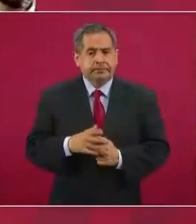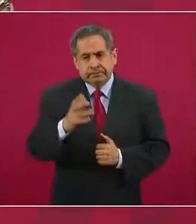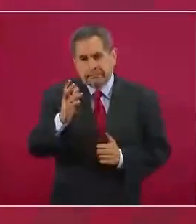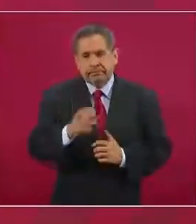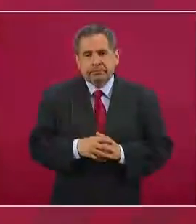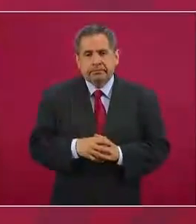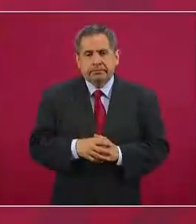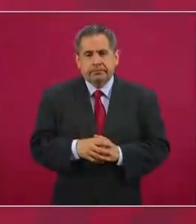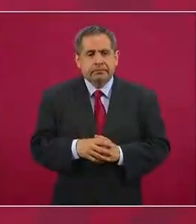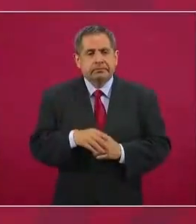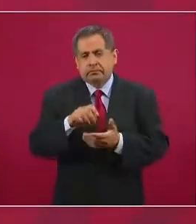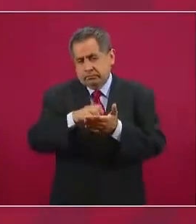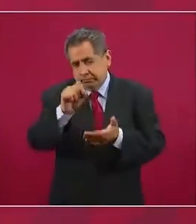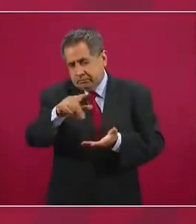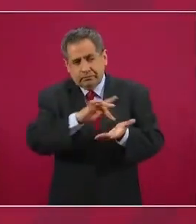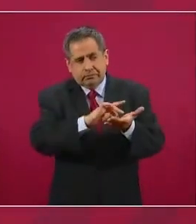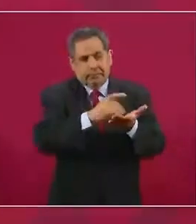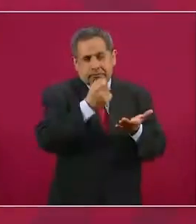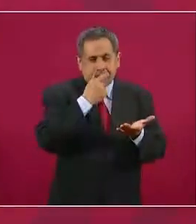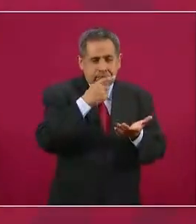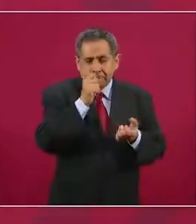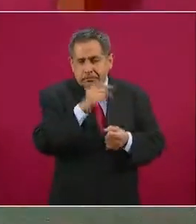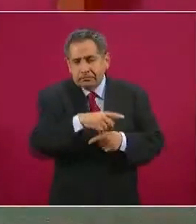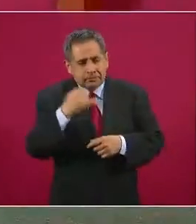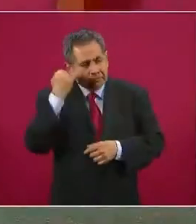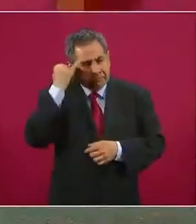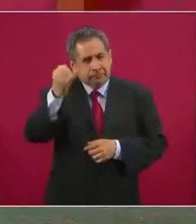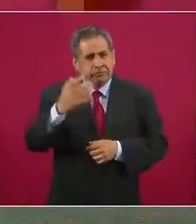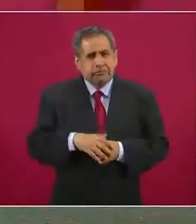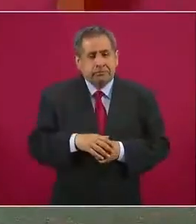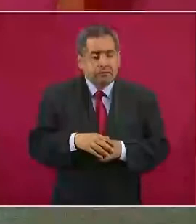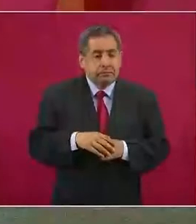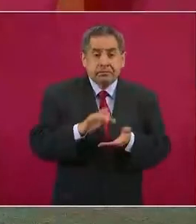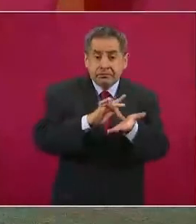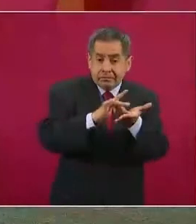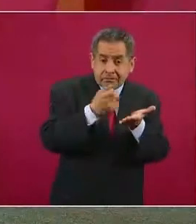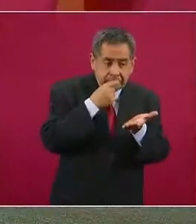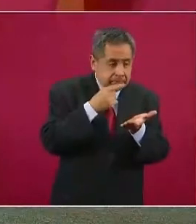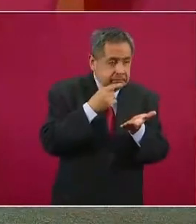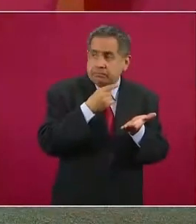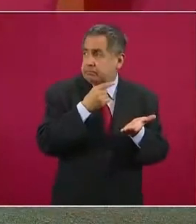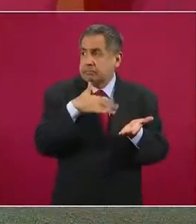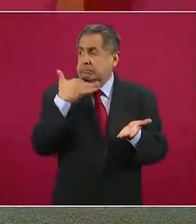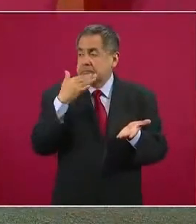Hablando de medicamentos, ¿no? Imagínense que adulteraban medicamentos,